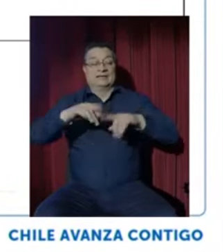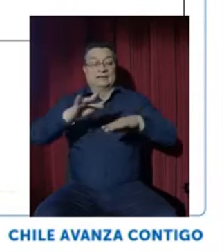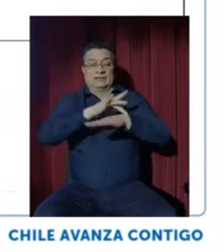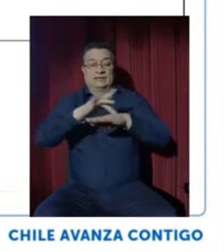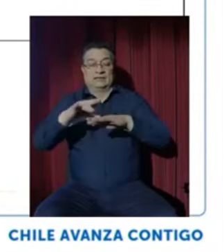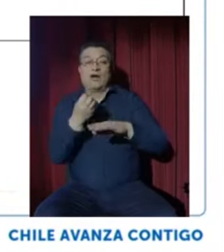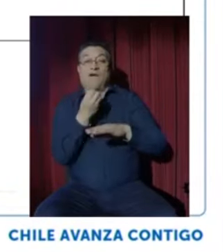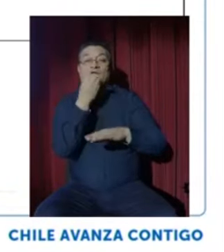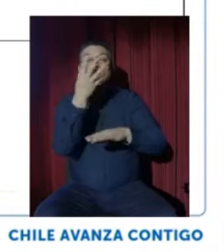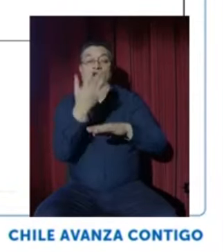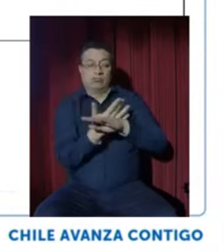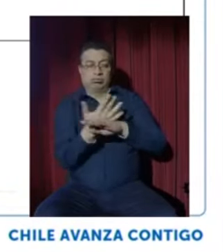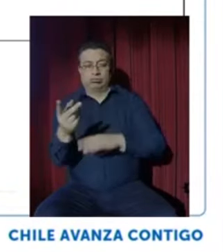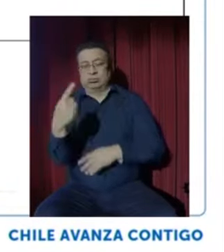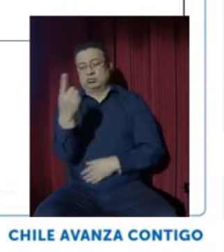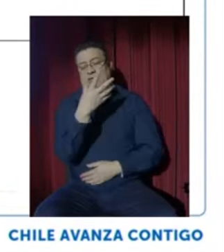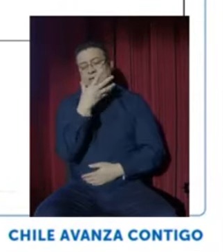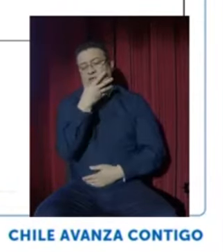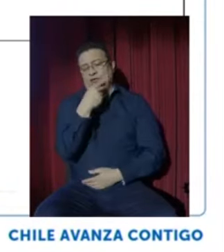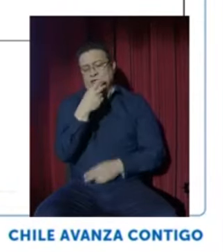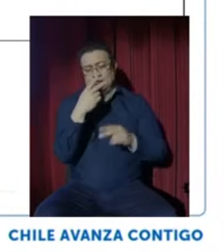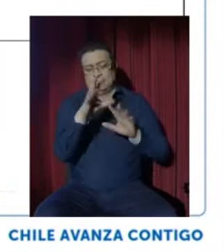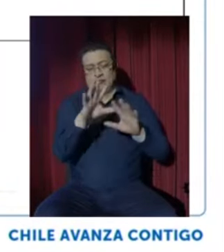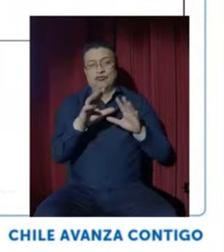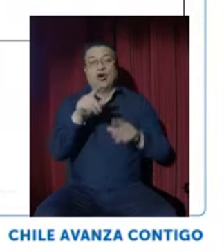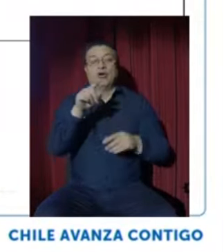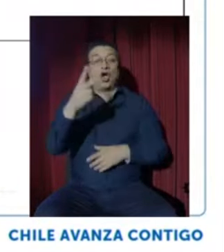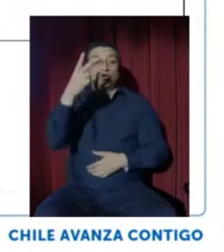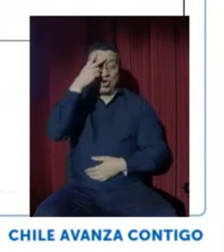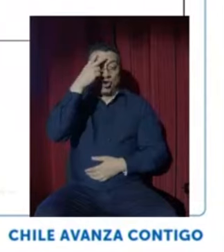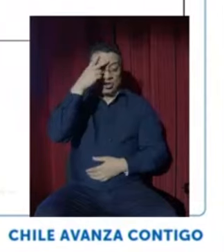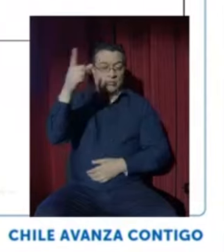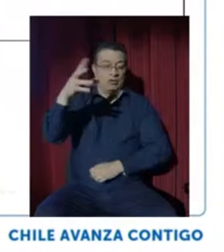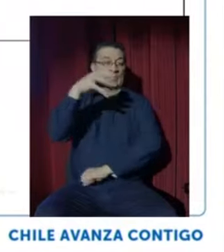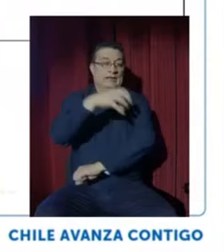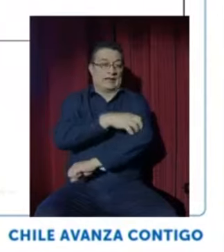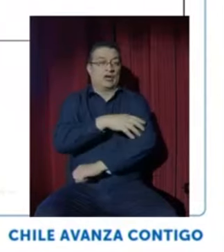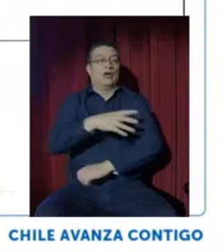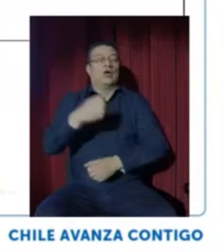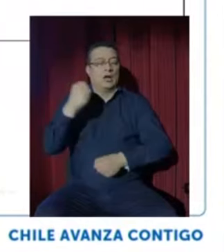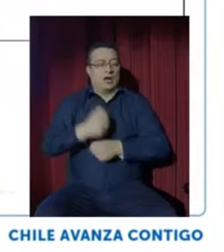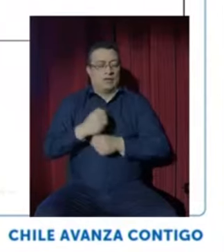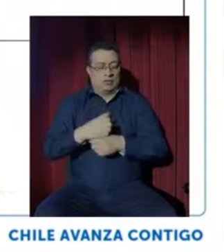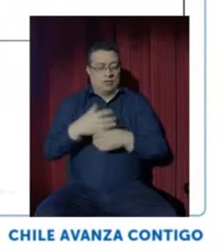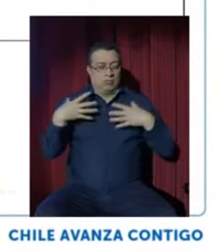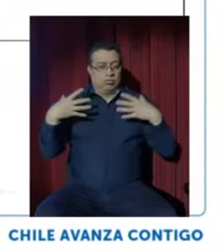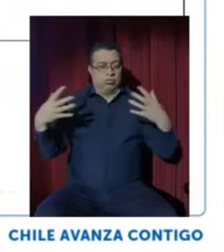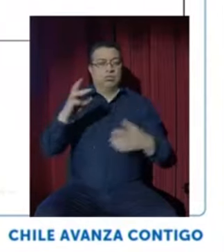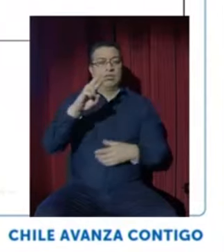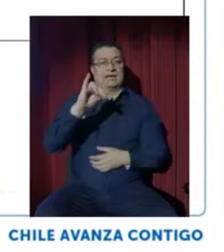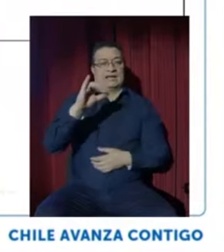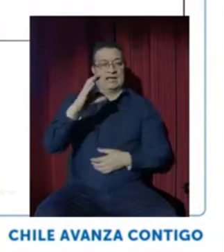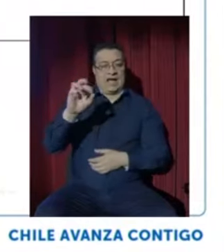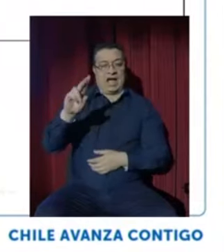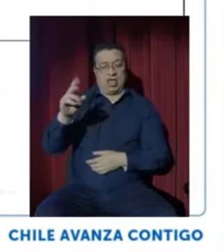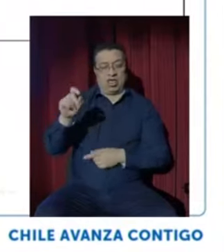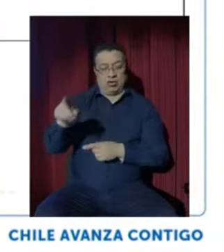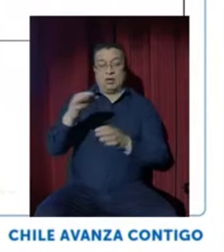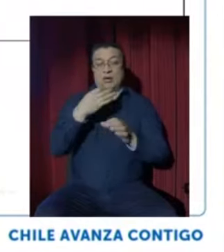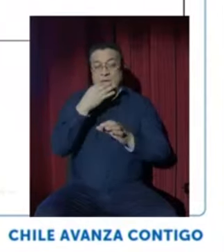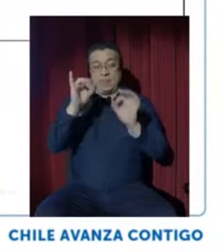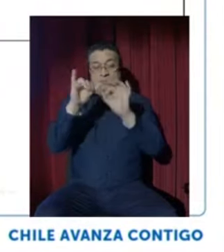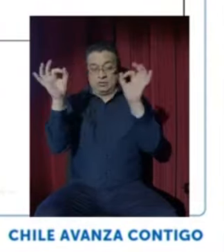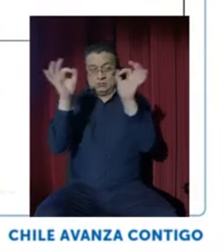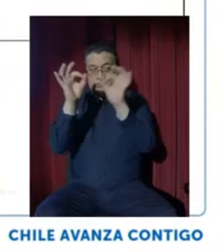vamos a acordar de esas bellas imágenes región de coquimbo tremendo trabajo Don Ricardo vamos a detallar ahí algunas cosas